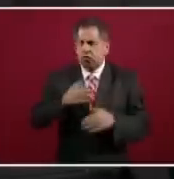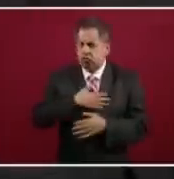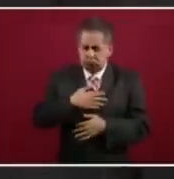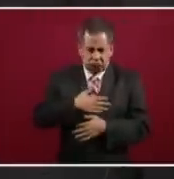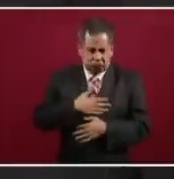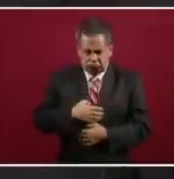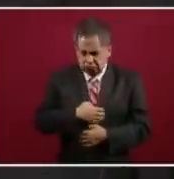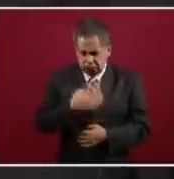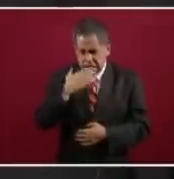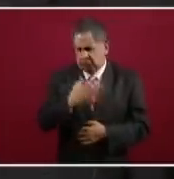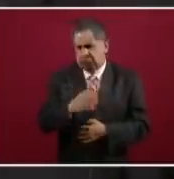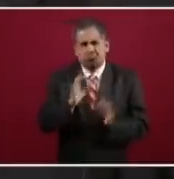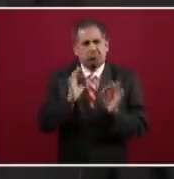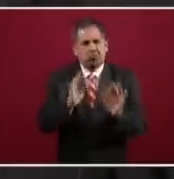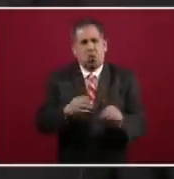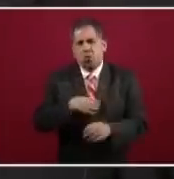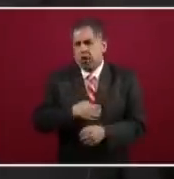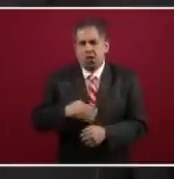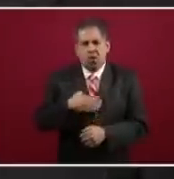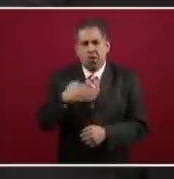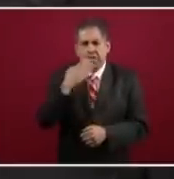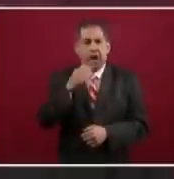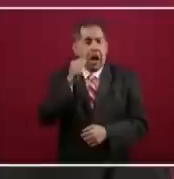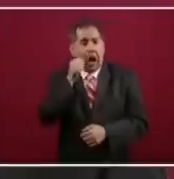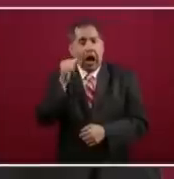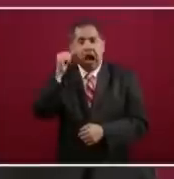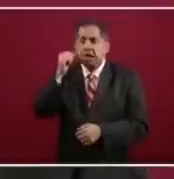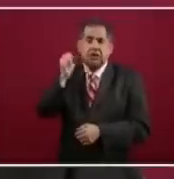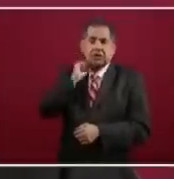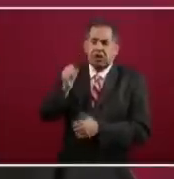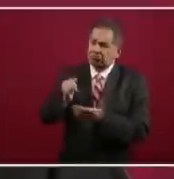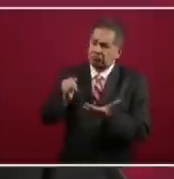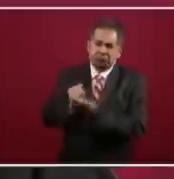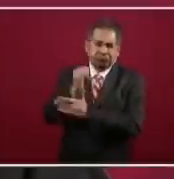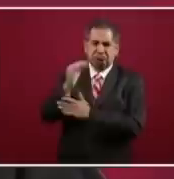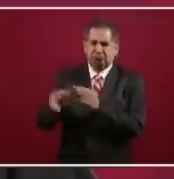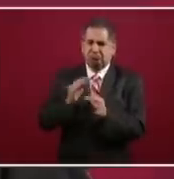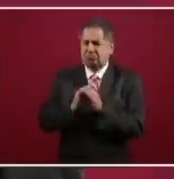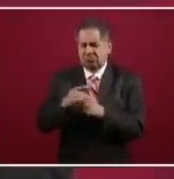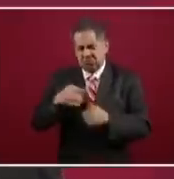satisfecho con lo que se resolvió en el senado